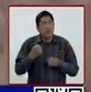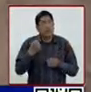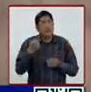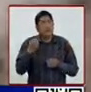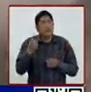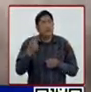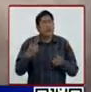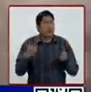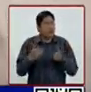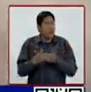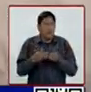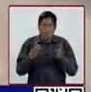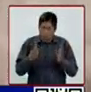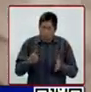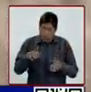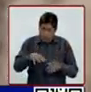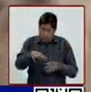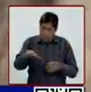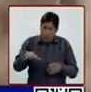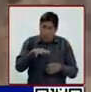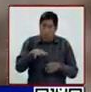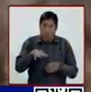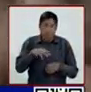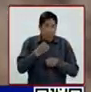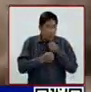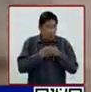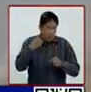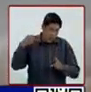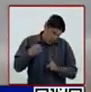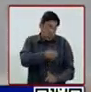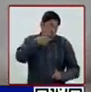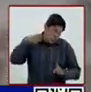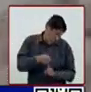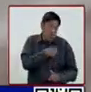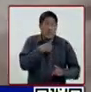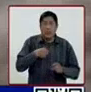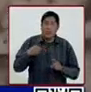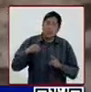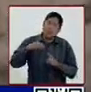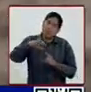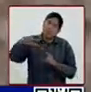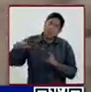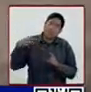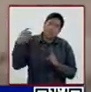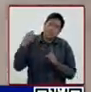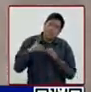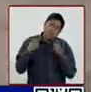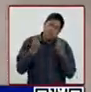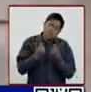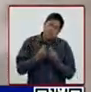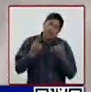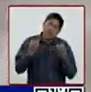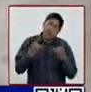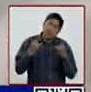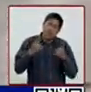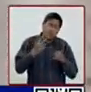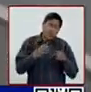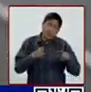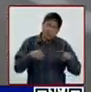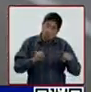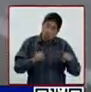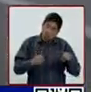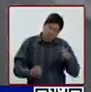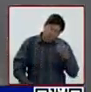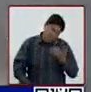vecino del municipio de la guardia sufrió golpes por parte de estas Además de que intentaron quemarle su